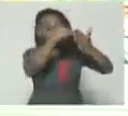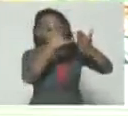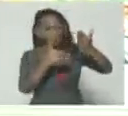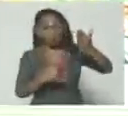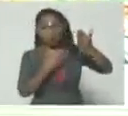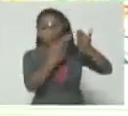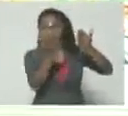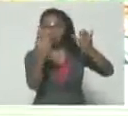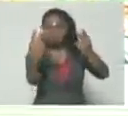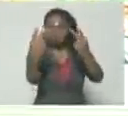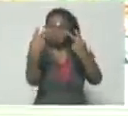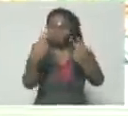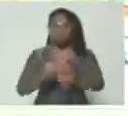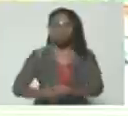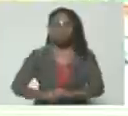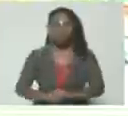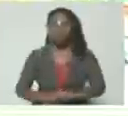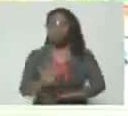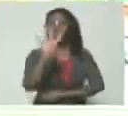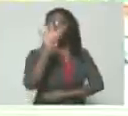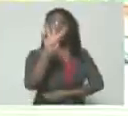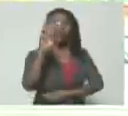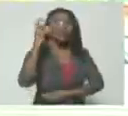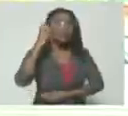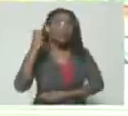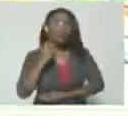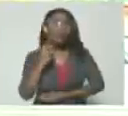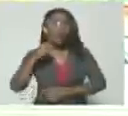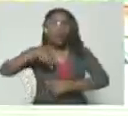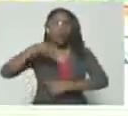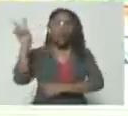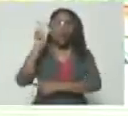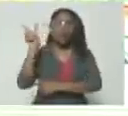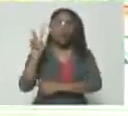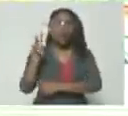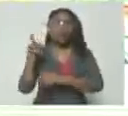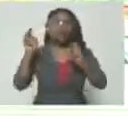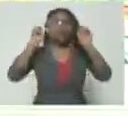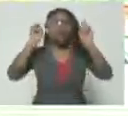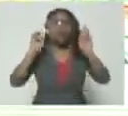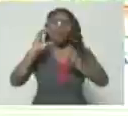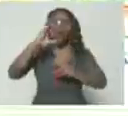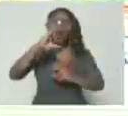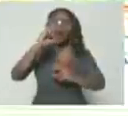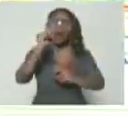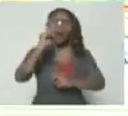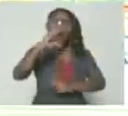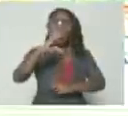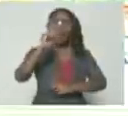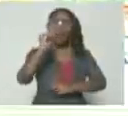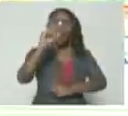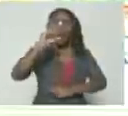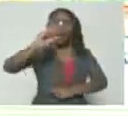ustedes. 4 chocolates venezolanos. Marca Cacagua.